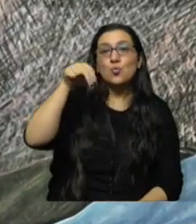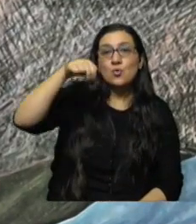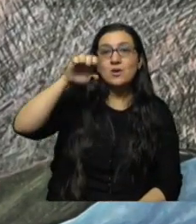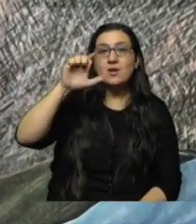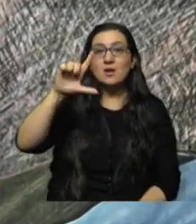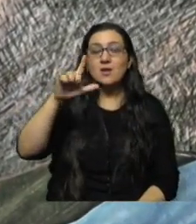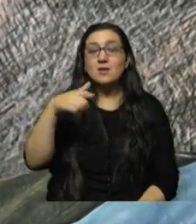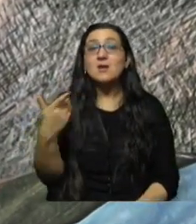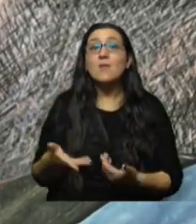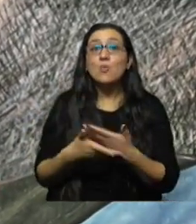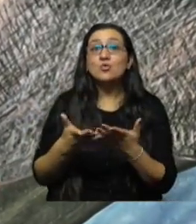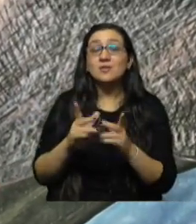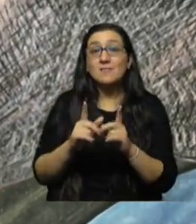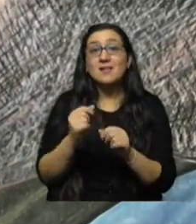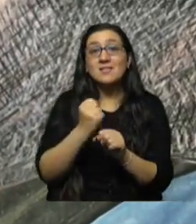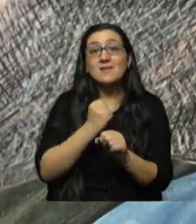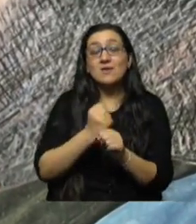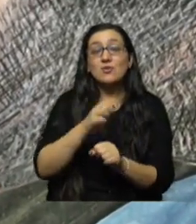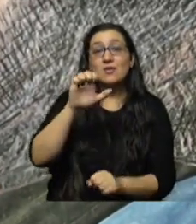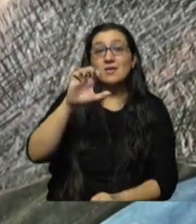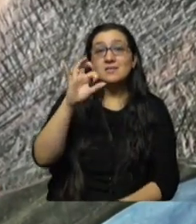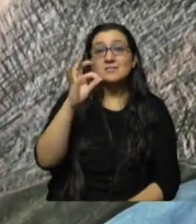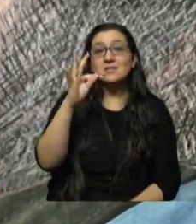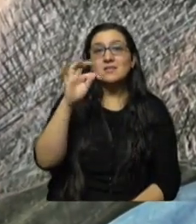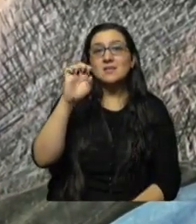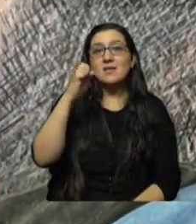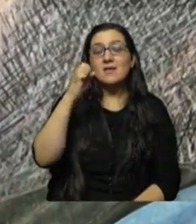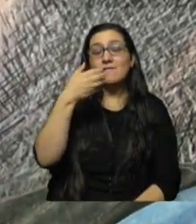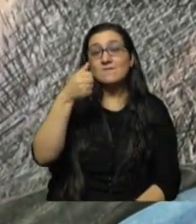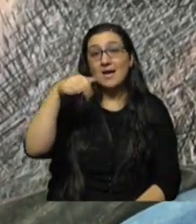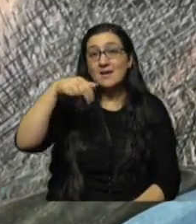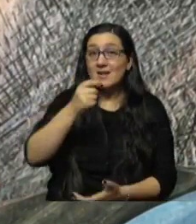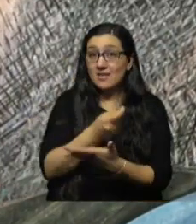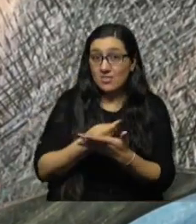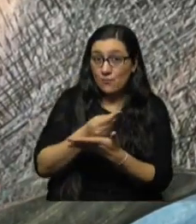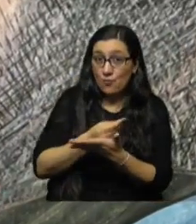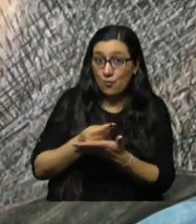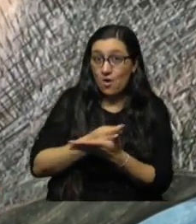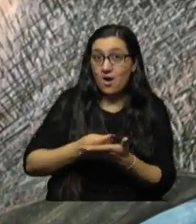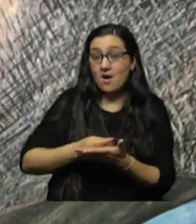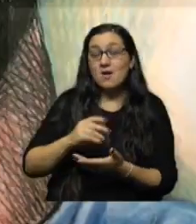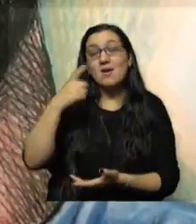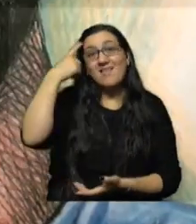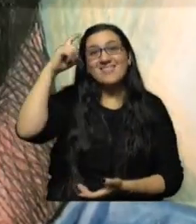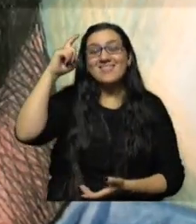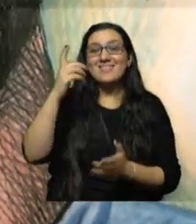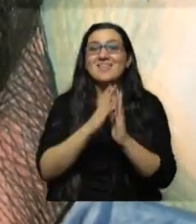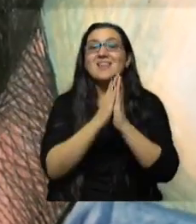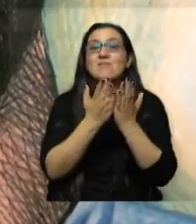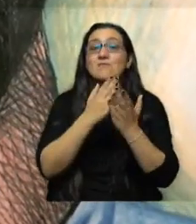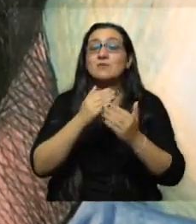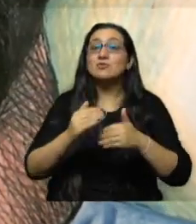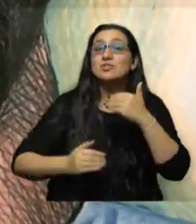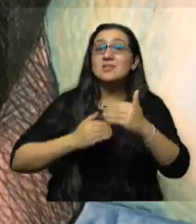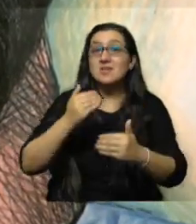trabajo de Esteban y bueno, así van las cosas, ¿no? Y después la idea del libro fue un paso siguiente que reúne, como